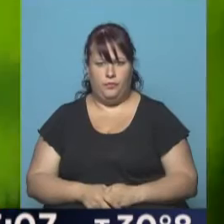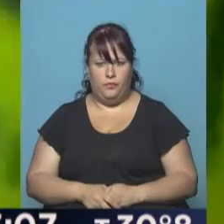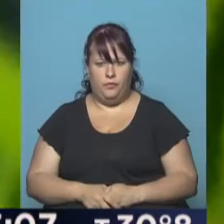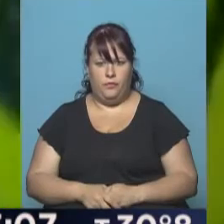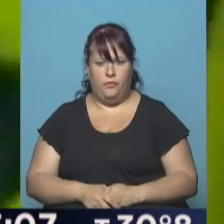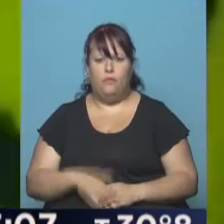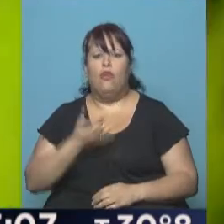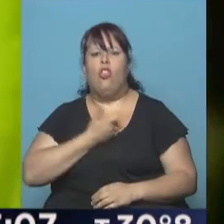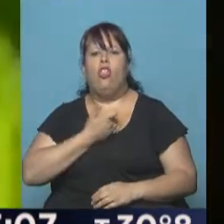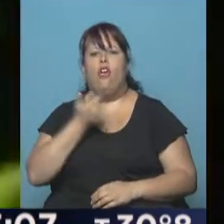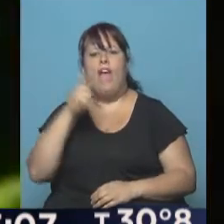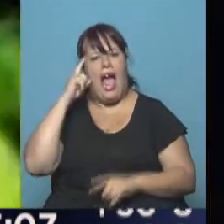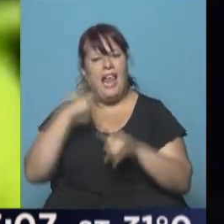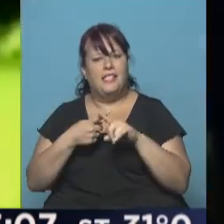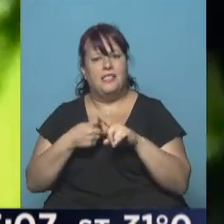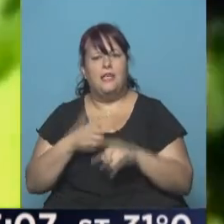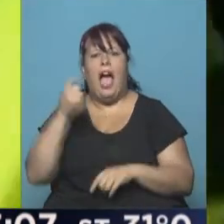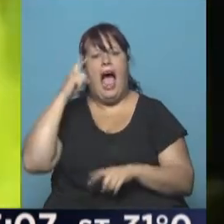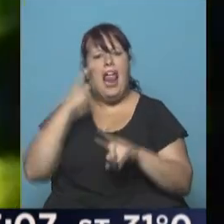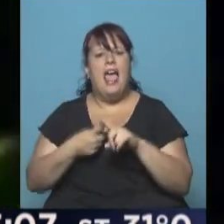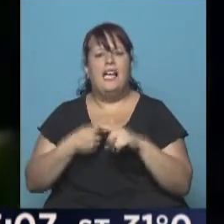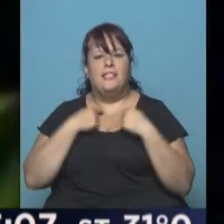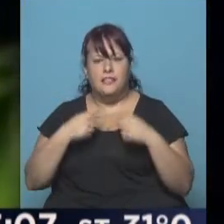está Alex? ¡Alex!